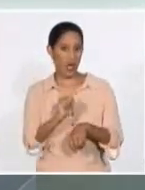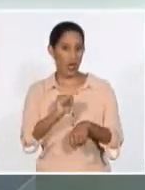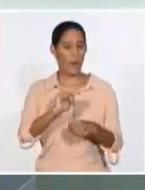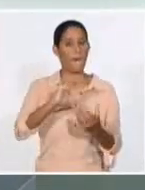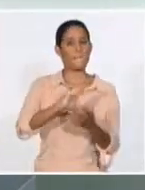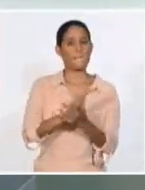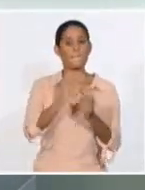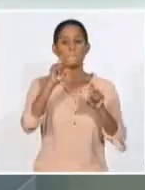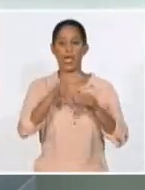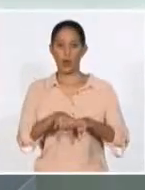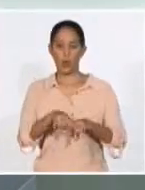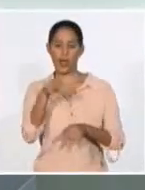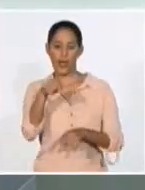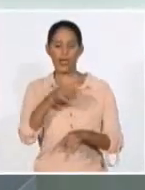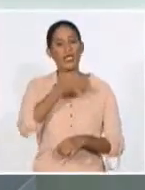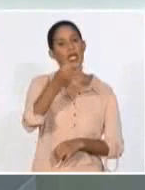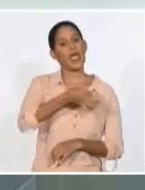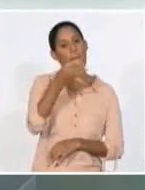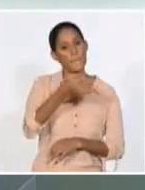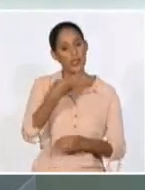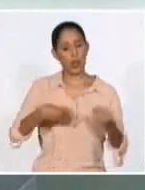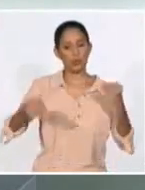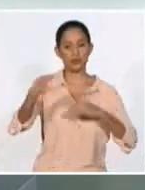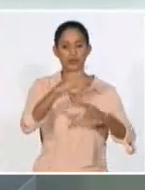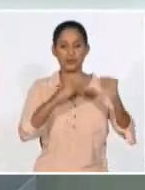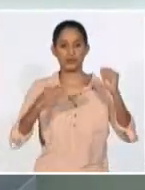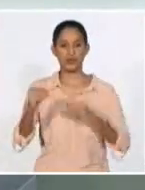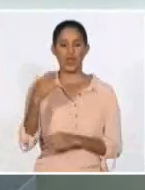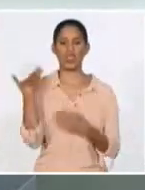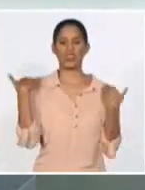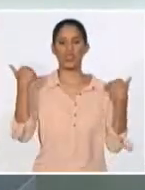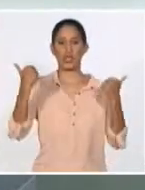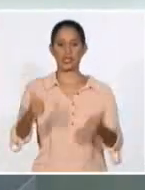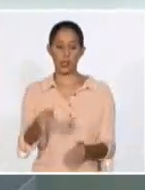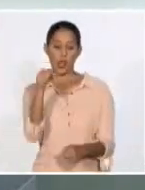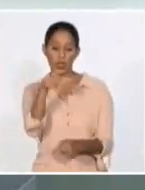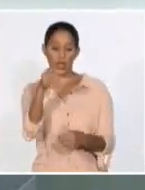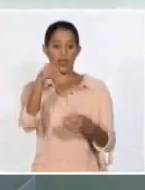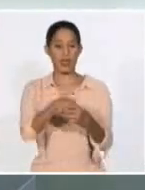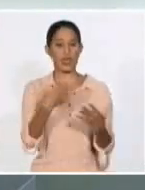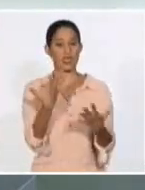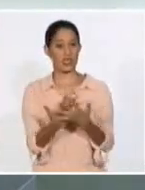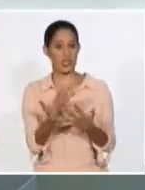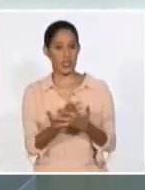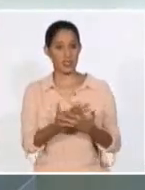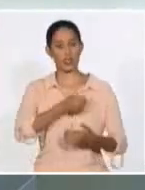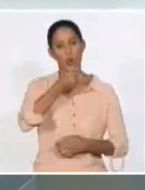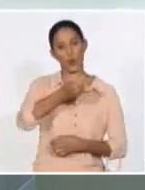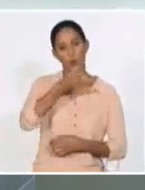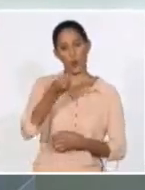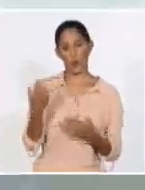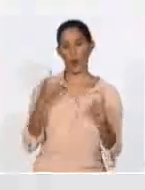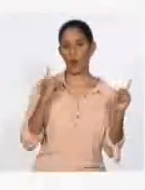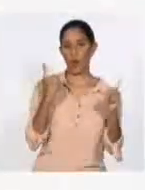determina esta situación conversó el director técnico de la entidad Lázaro guerra Hernández con el colega Bernardo